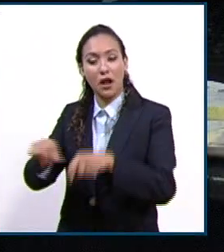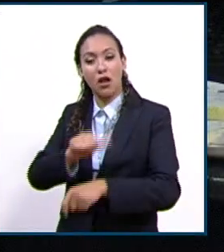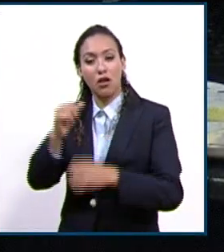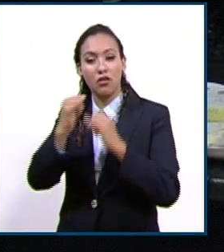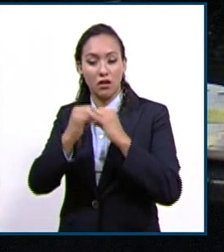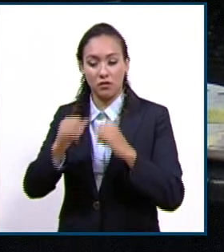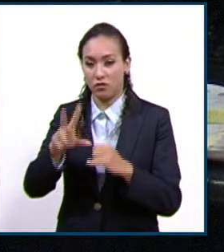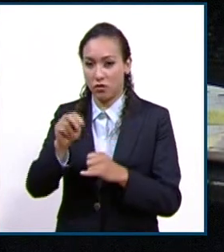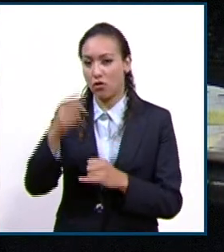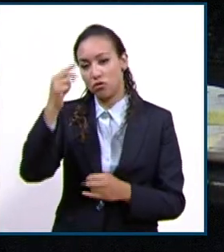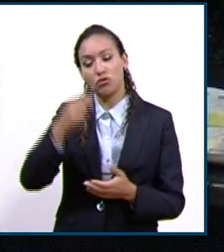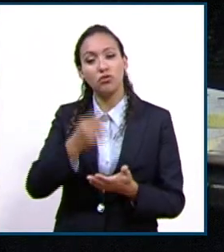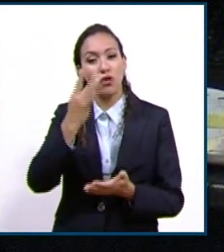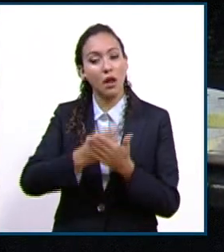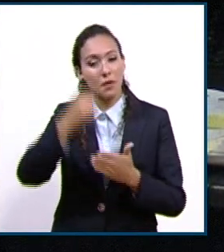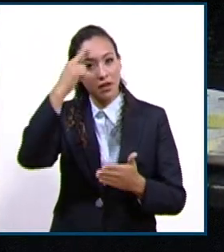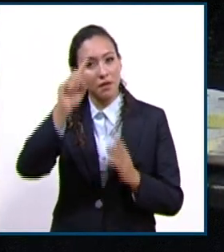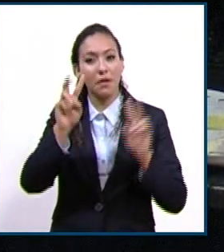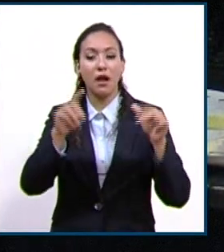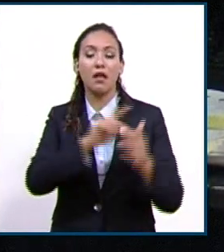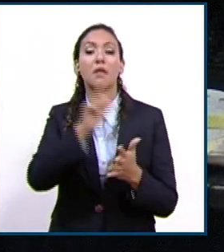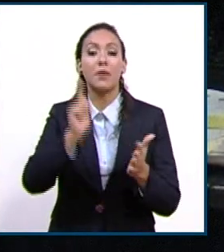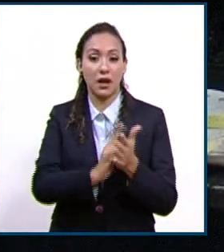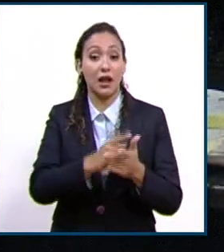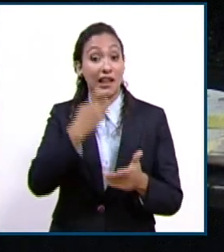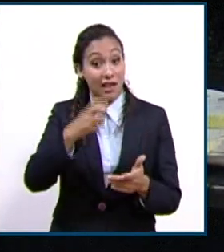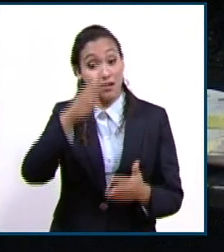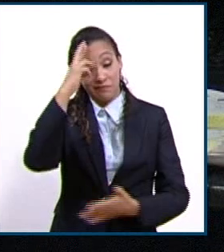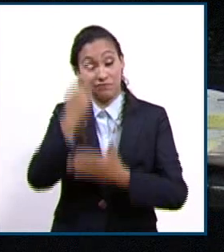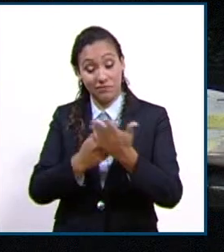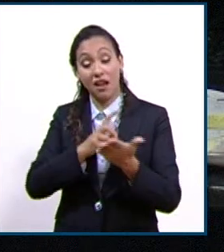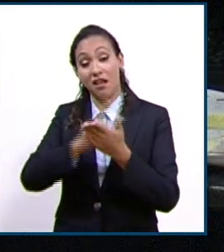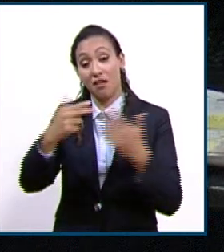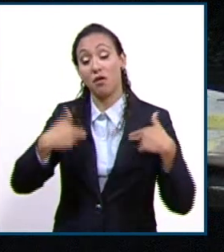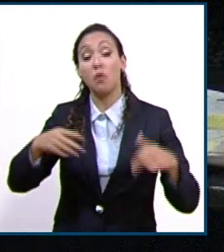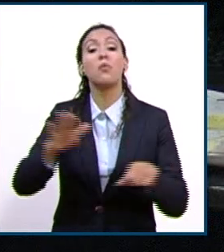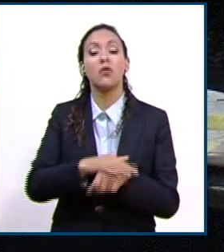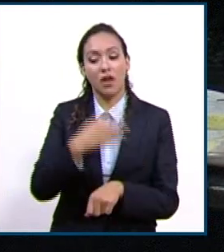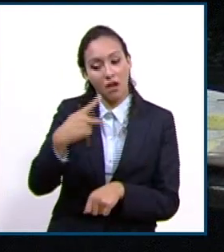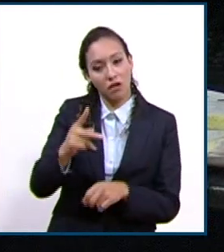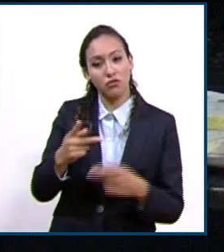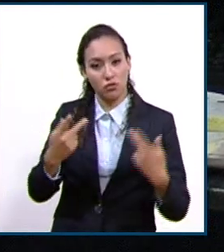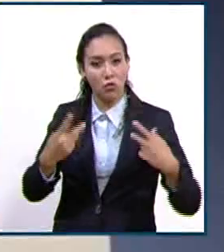fines legales legítimos, afectando los derechos humanos a la intimidad,